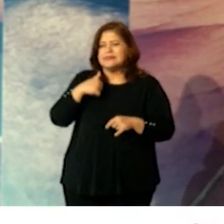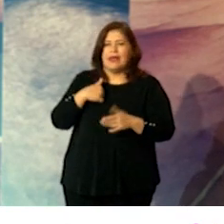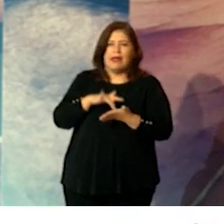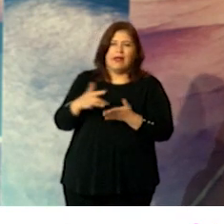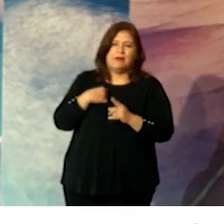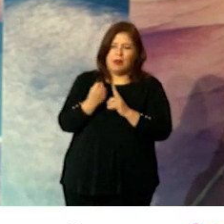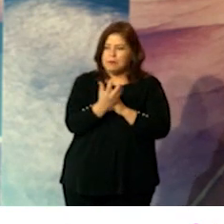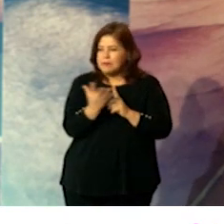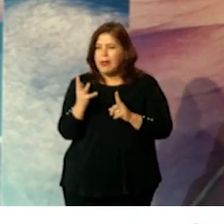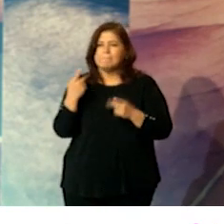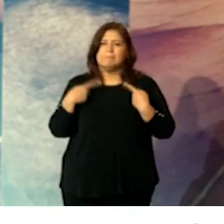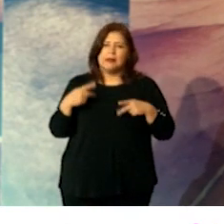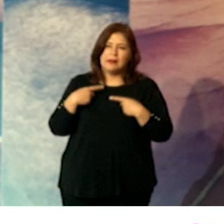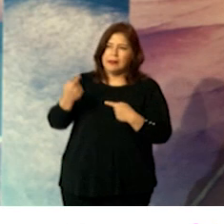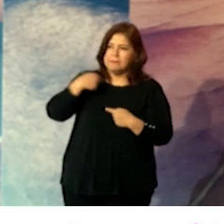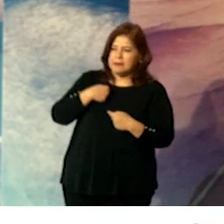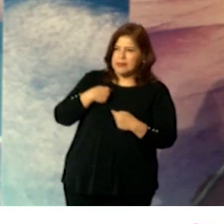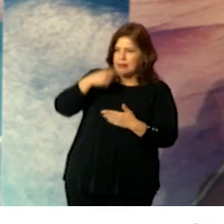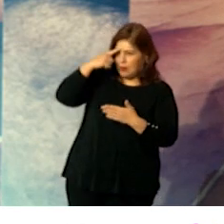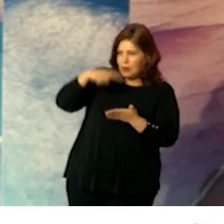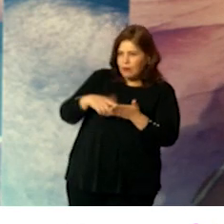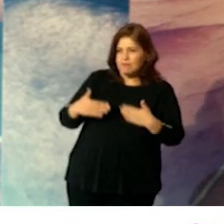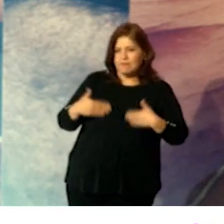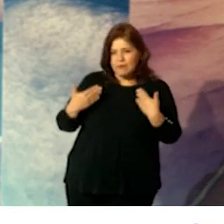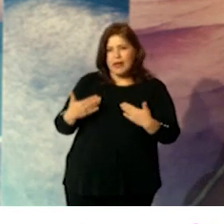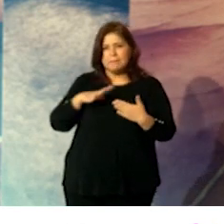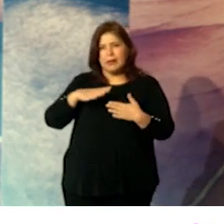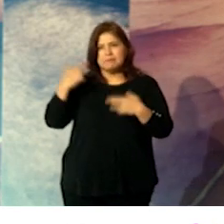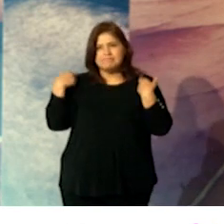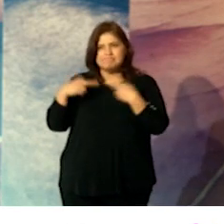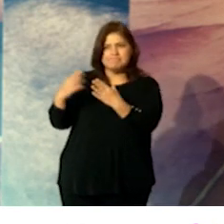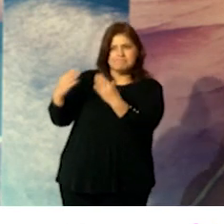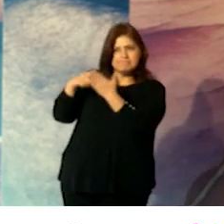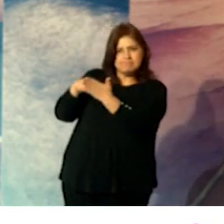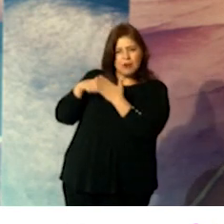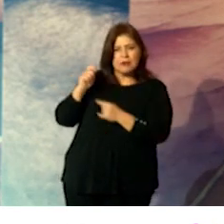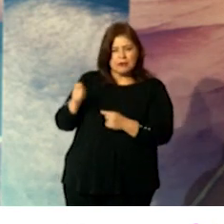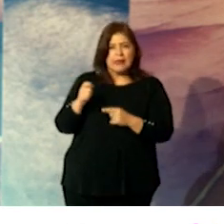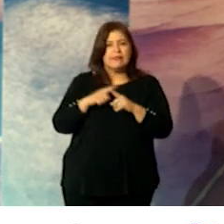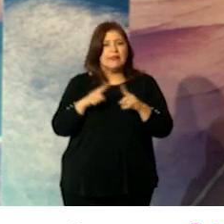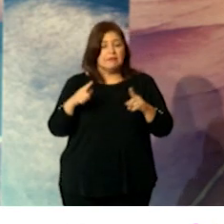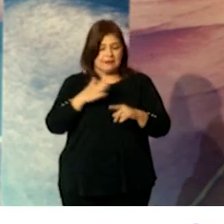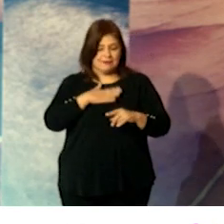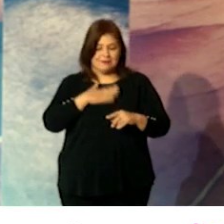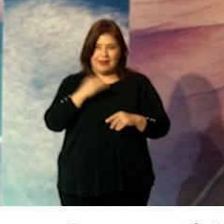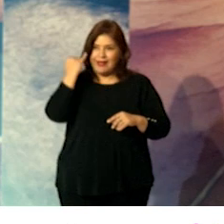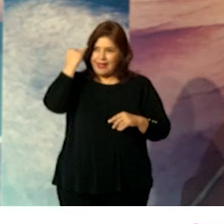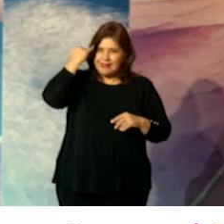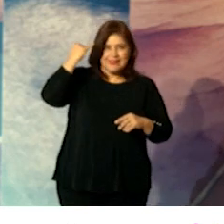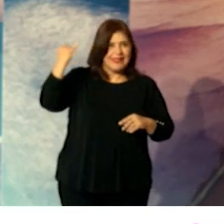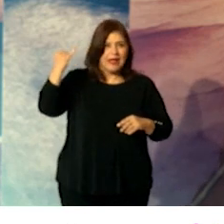han creído en mí, que he tenido grandes mentoras, porque es muy diferente cuando tú tienes una idea, tener